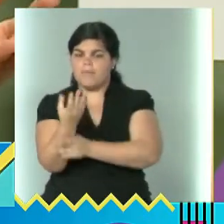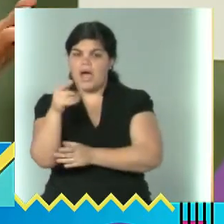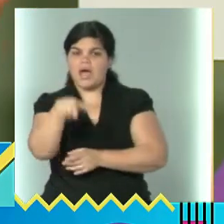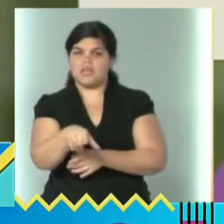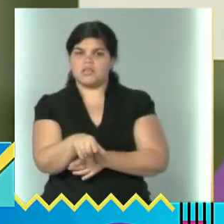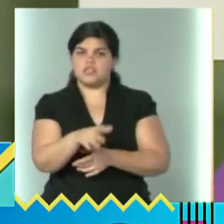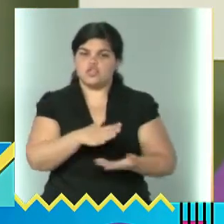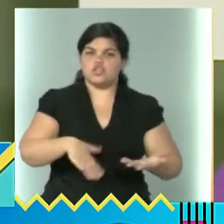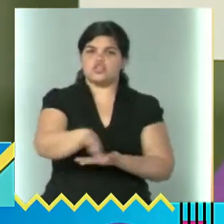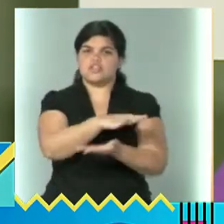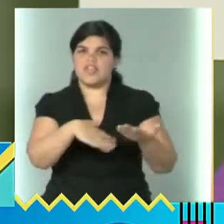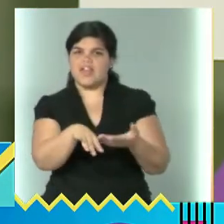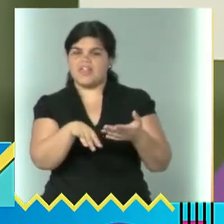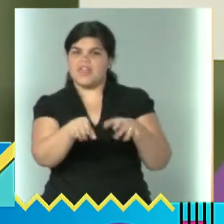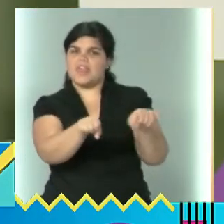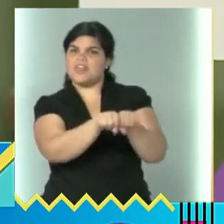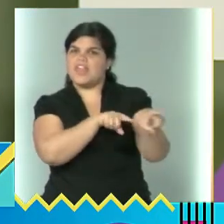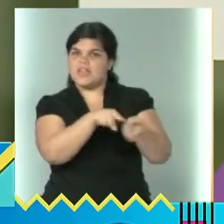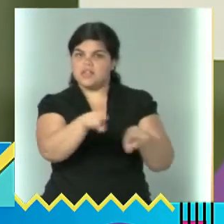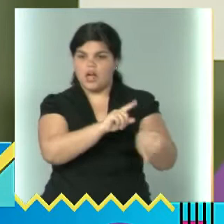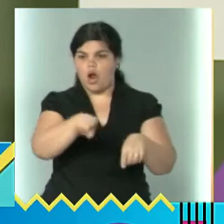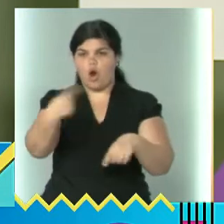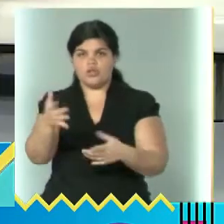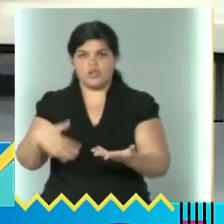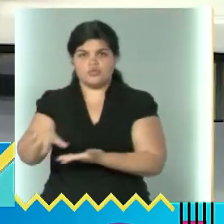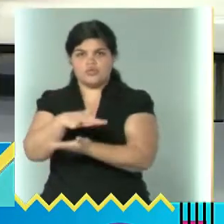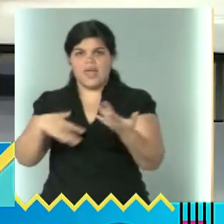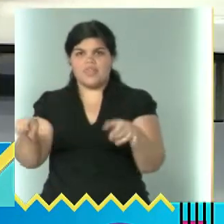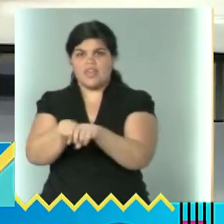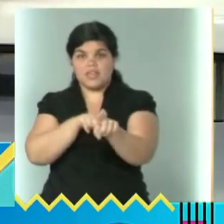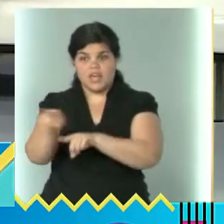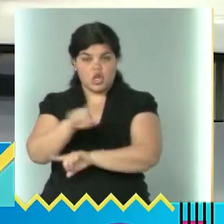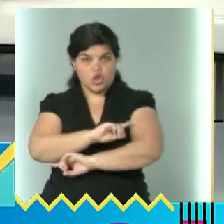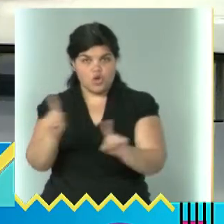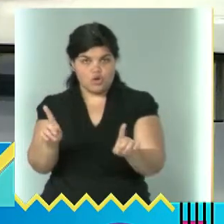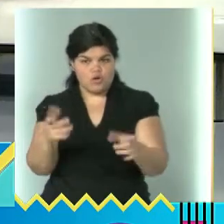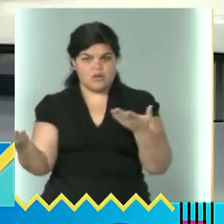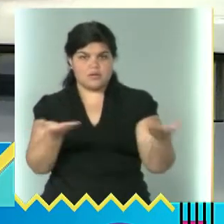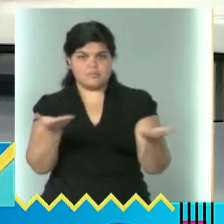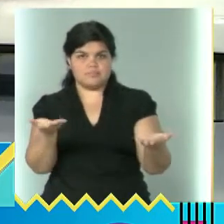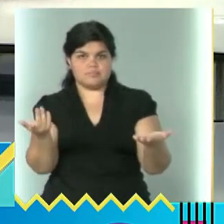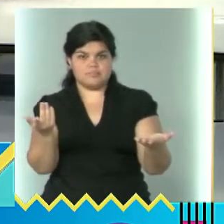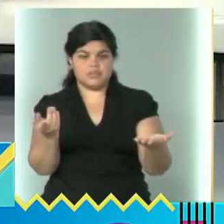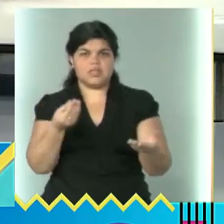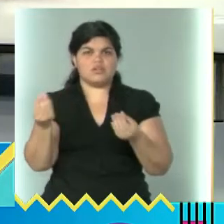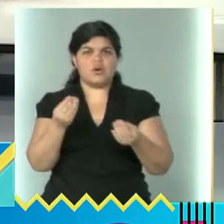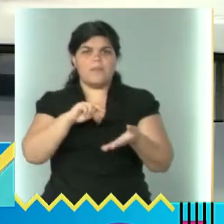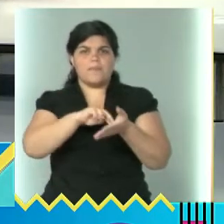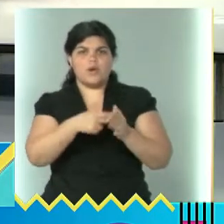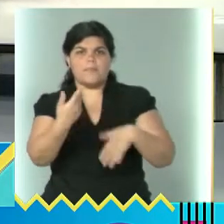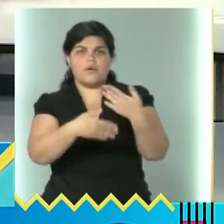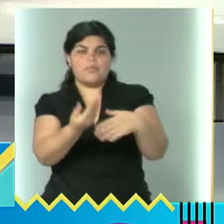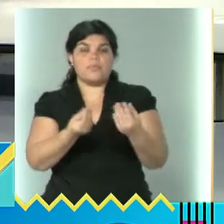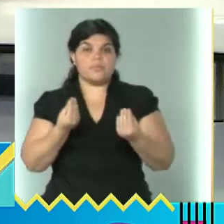digital y también no tan digital, podríamos decirlo ya ahí en la realidad. ¿Qué consecuencias puede tener eso? ¿O cómo lo ves?